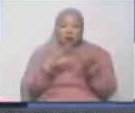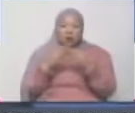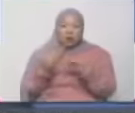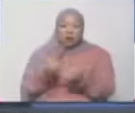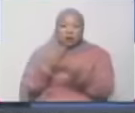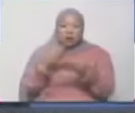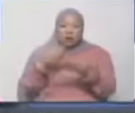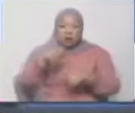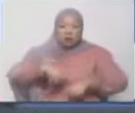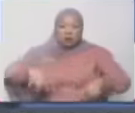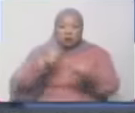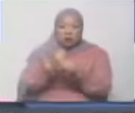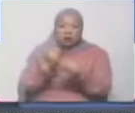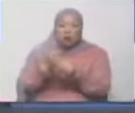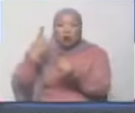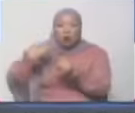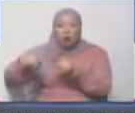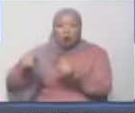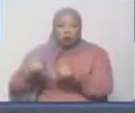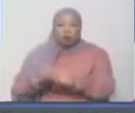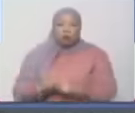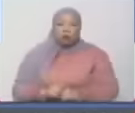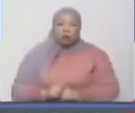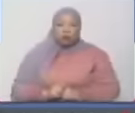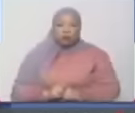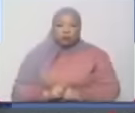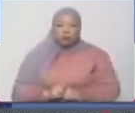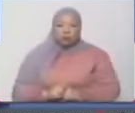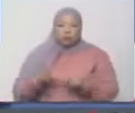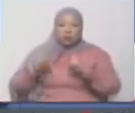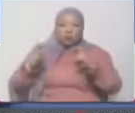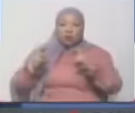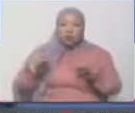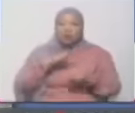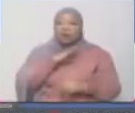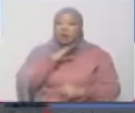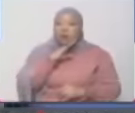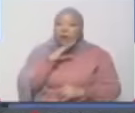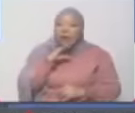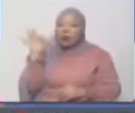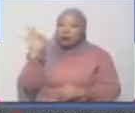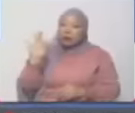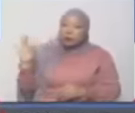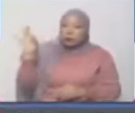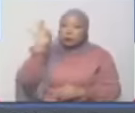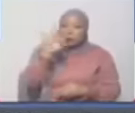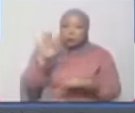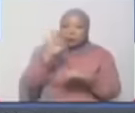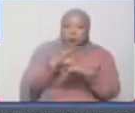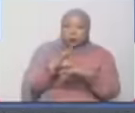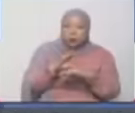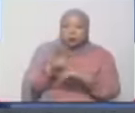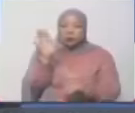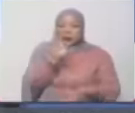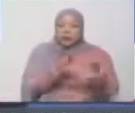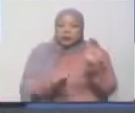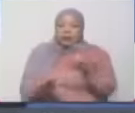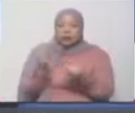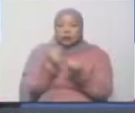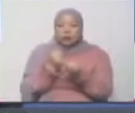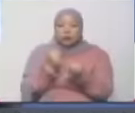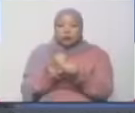de la localidad, de la región son otras. Por ejemplo, el tema es, por ejemplo, de enfermedades tropicales. Entonces, la ciencia también tiene que ser pertinente. Por